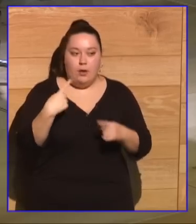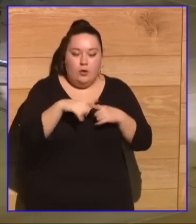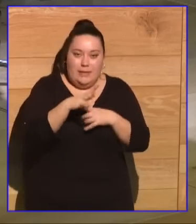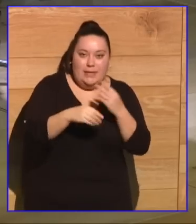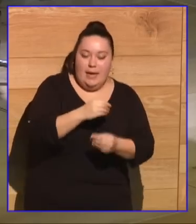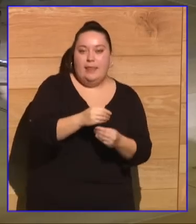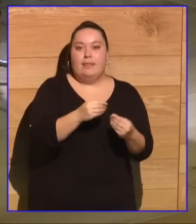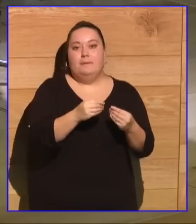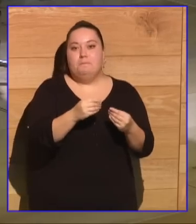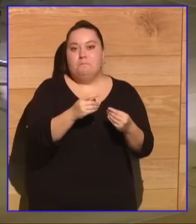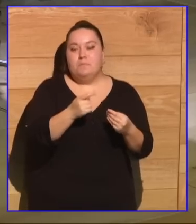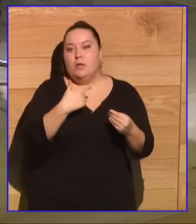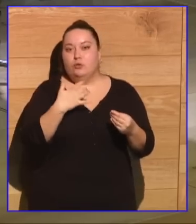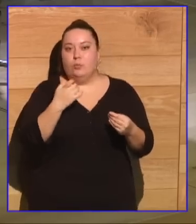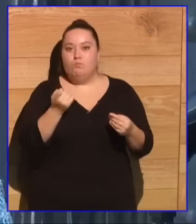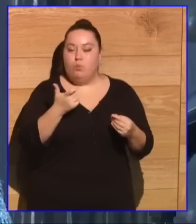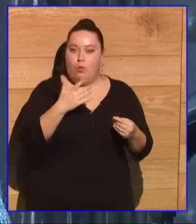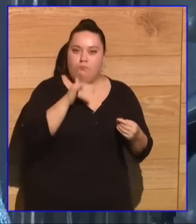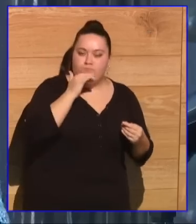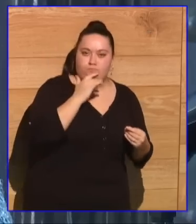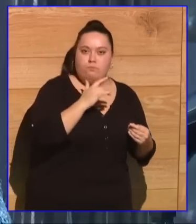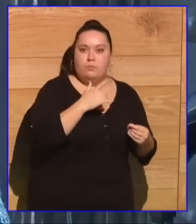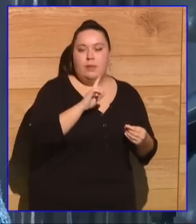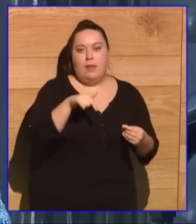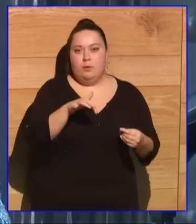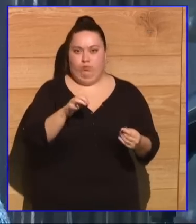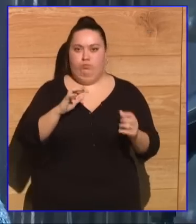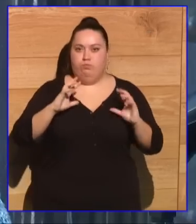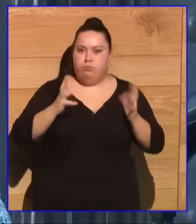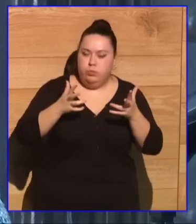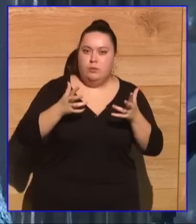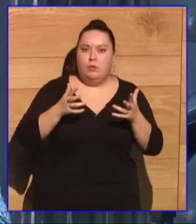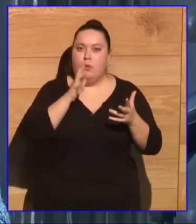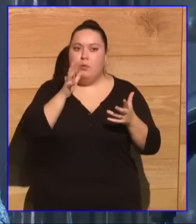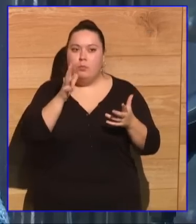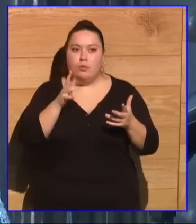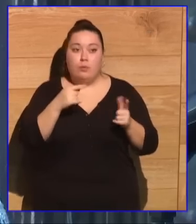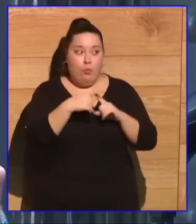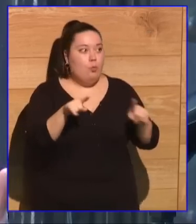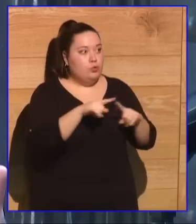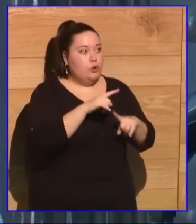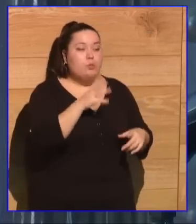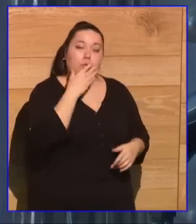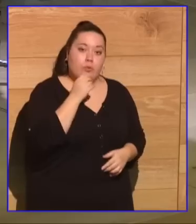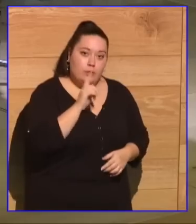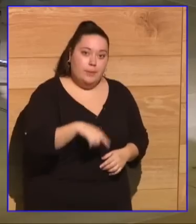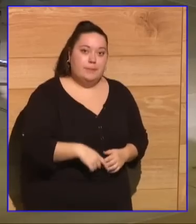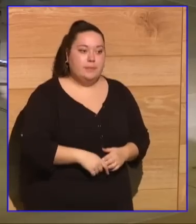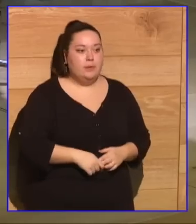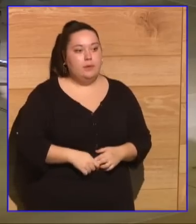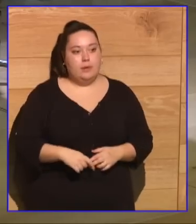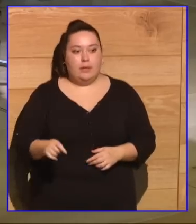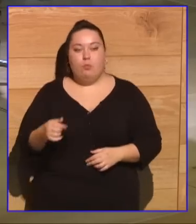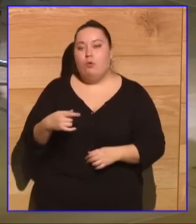demás, es una, aparte de muy cabreante, es brutal, porque de repente te das cuenta de que es Y que no- musicalmente muy bonita. Hay una selección muy Claro. bonita